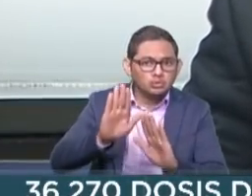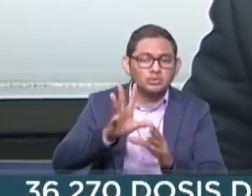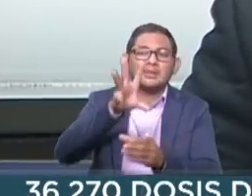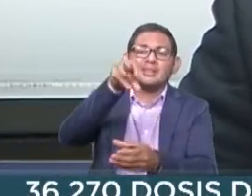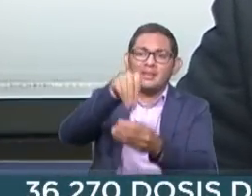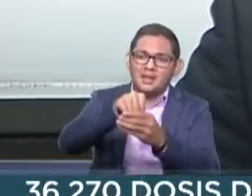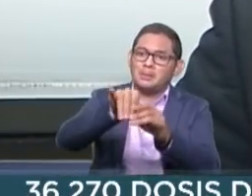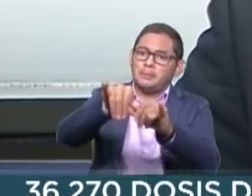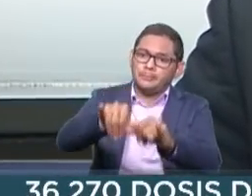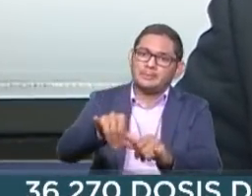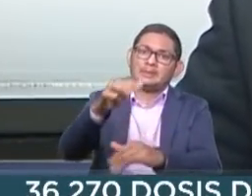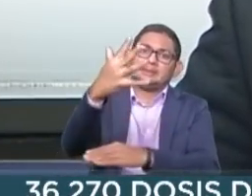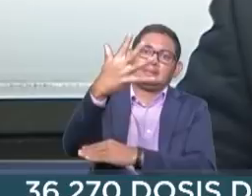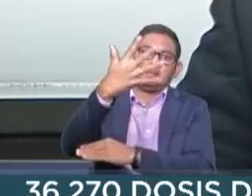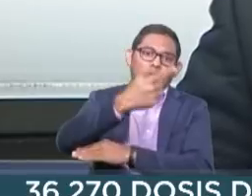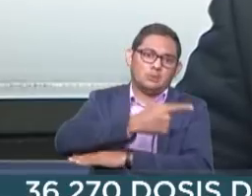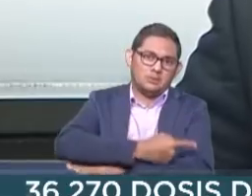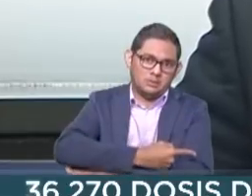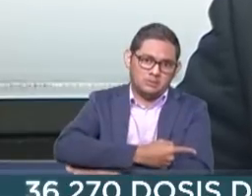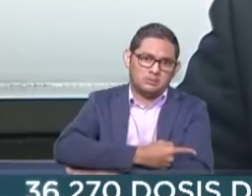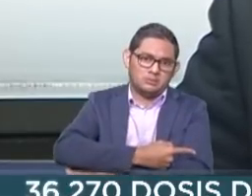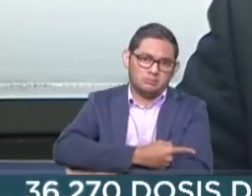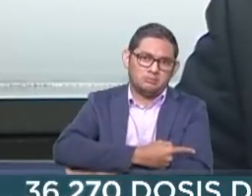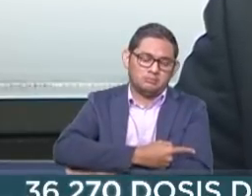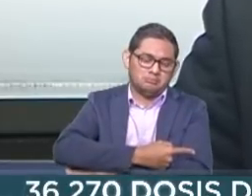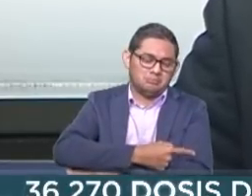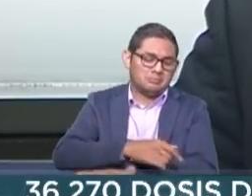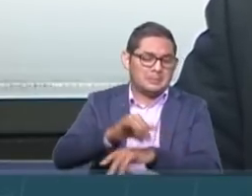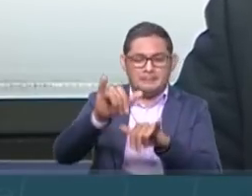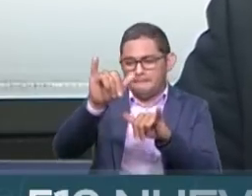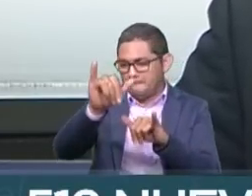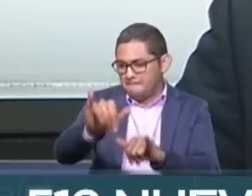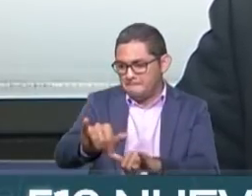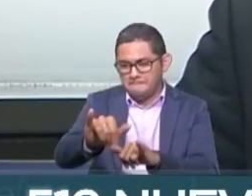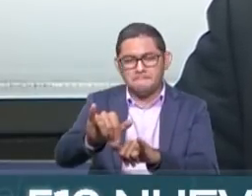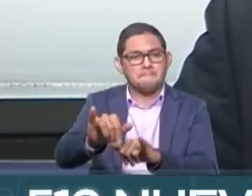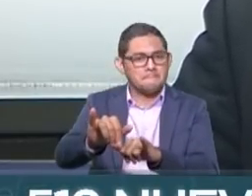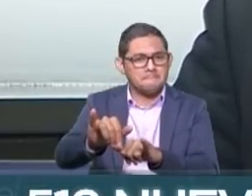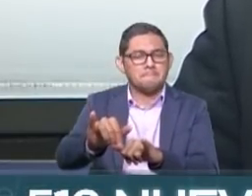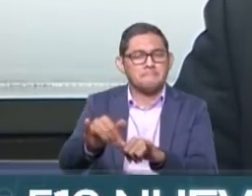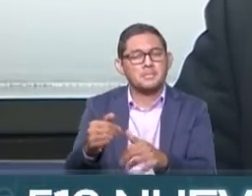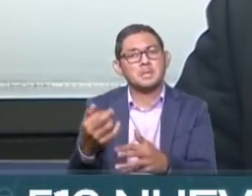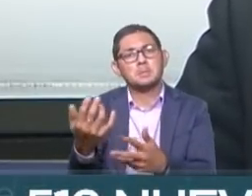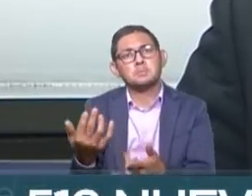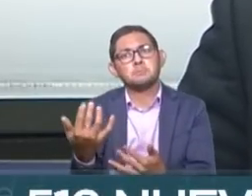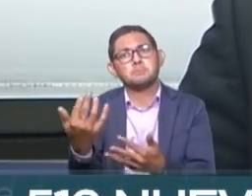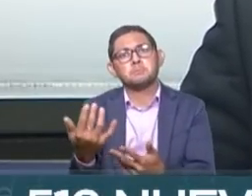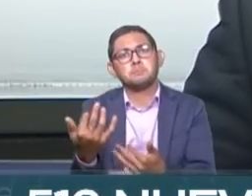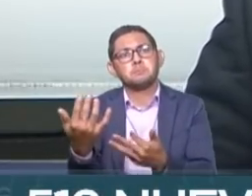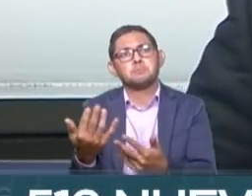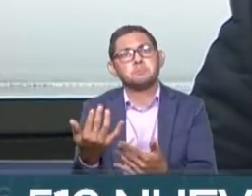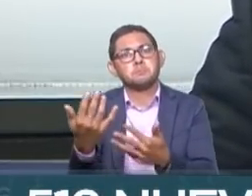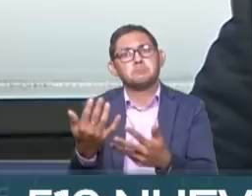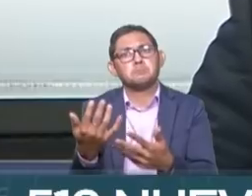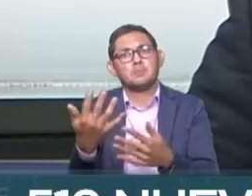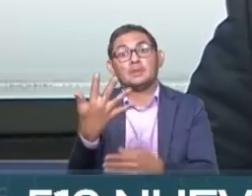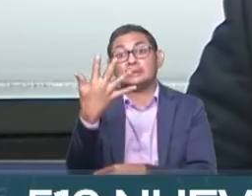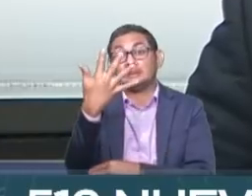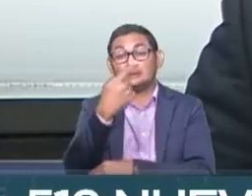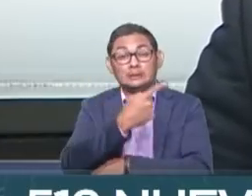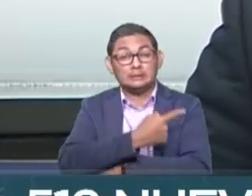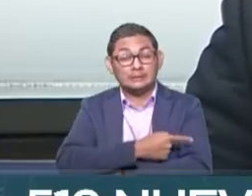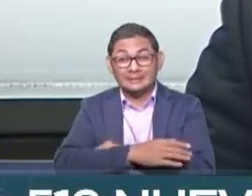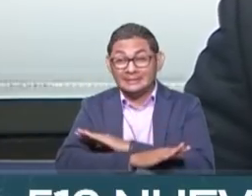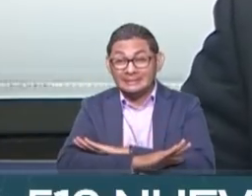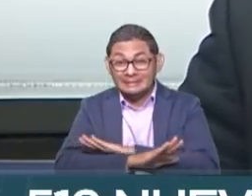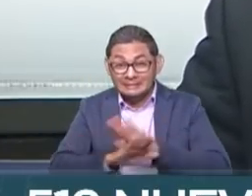contrario, deberá entonces ir a un hotel no COVID. Después del 5º día,